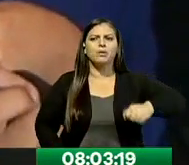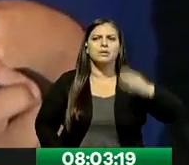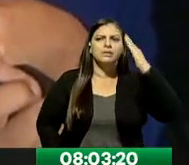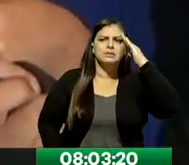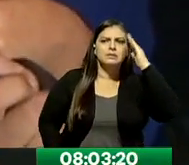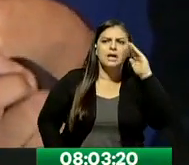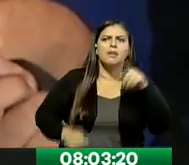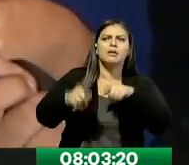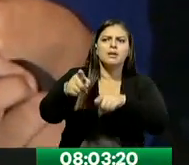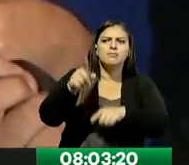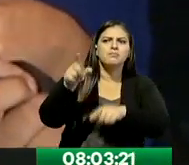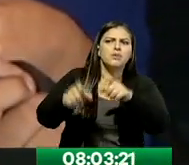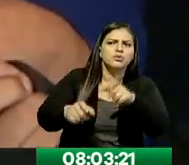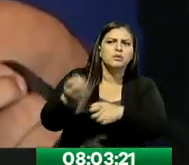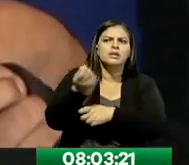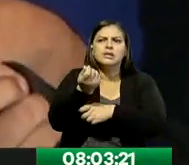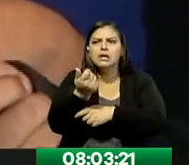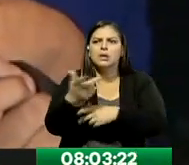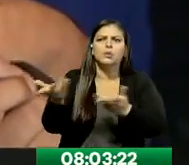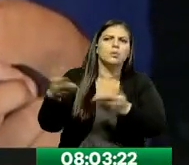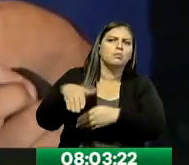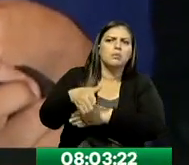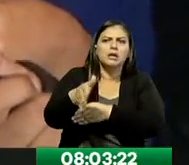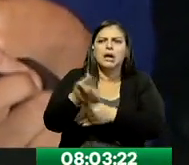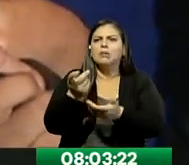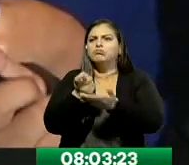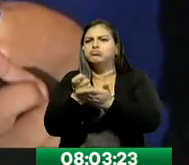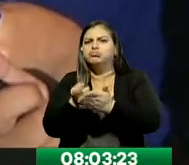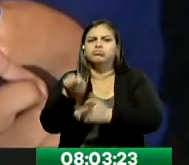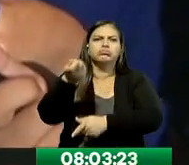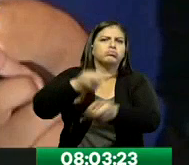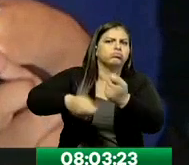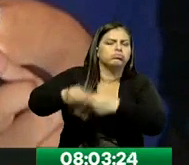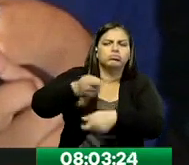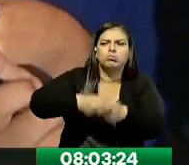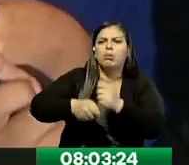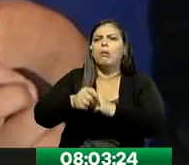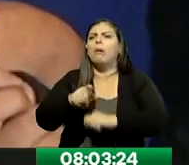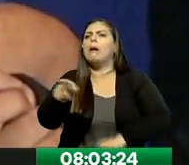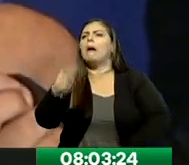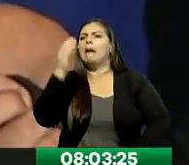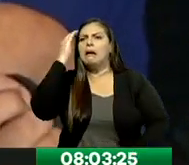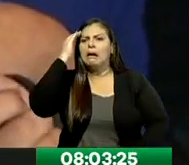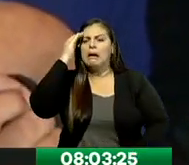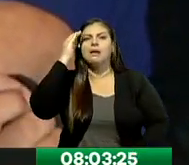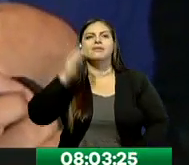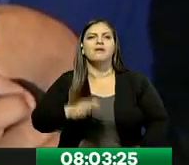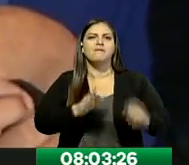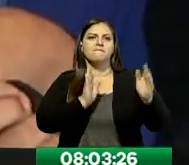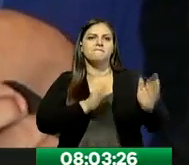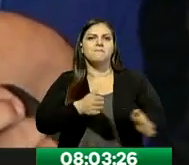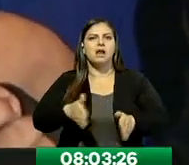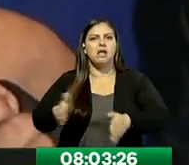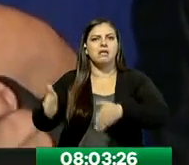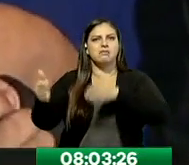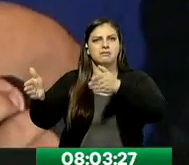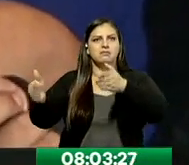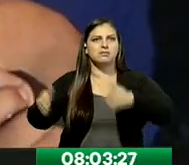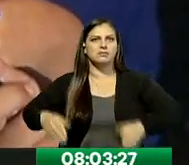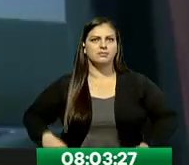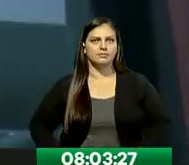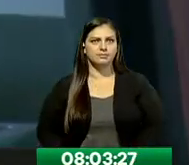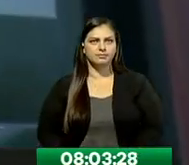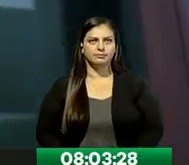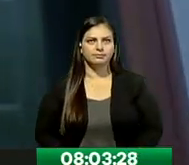carro sale, qué no sale. Todo eso es lo que se dice, que ya la gente viene siendo perseguida porque lo derrotean desde el punto de donde